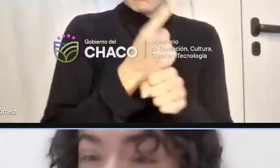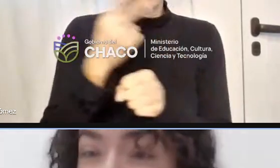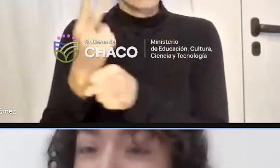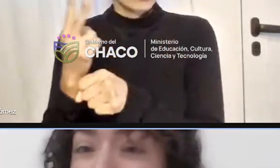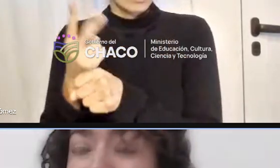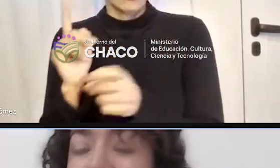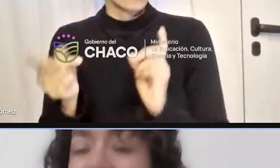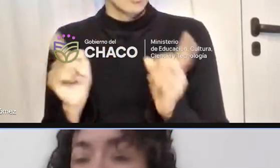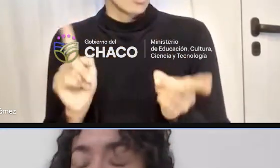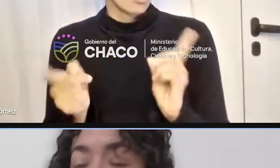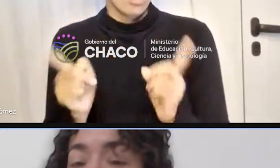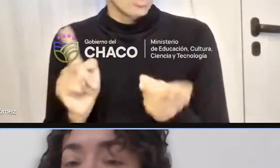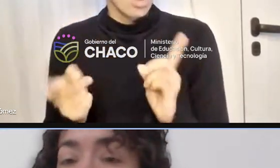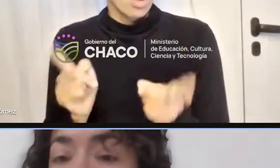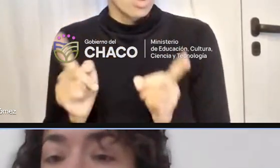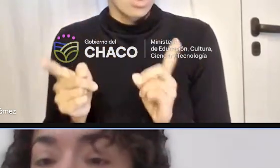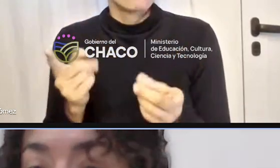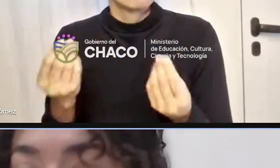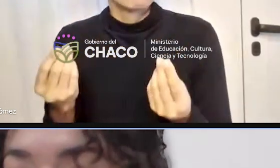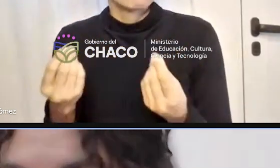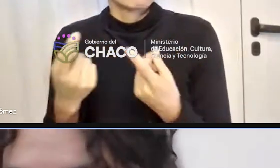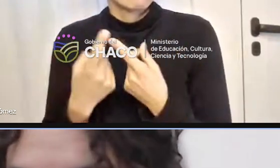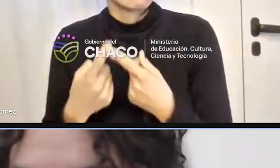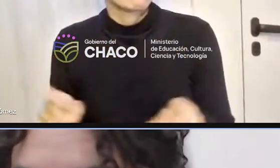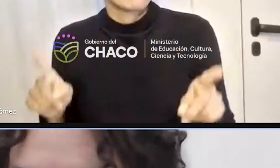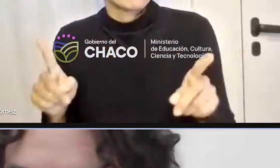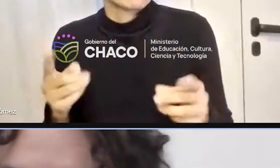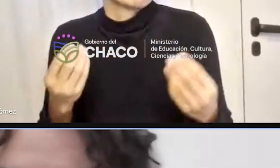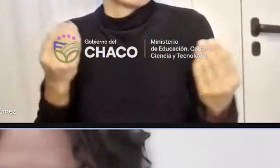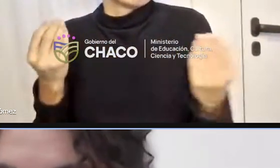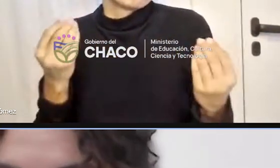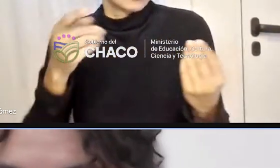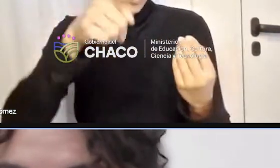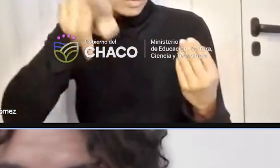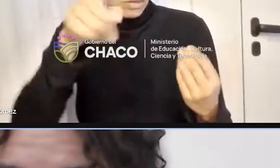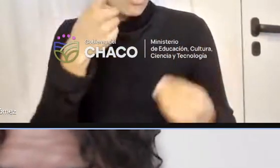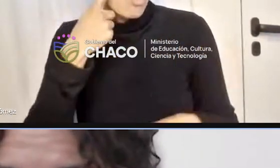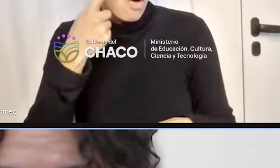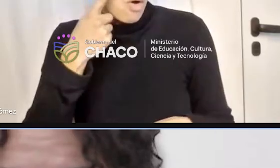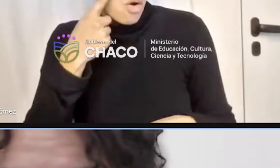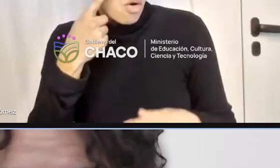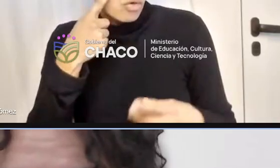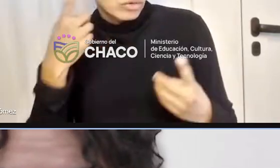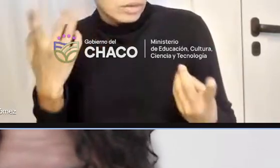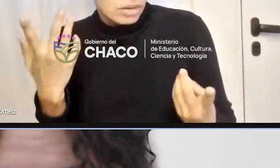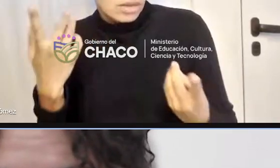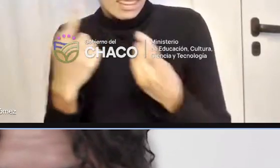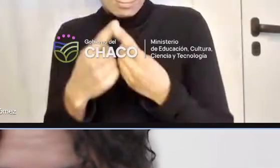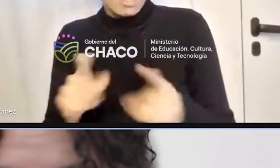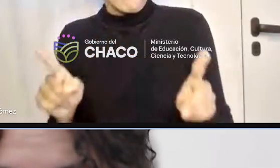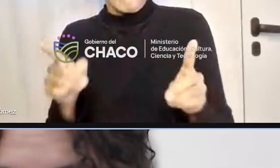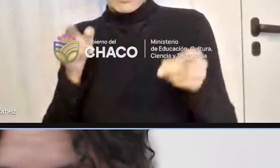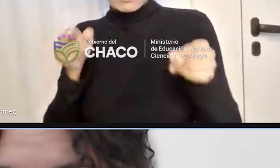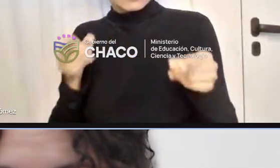¿Tienen en claro cuál es la diferencia de un género primario y otro secundario?